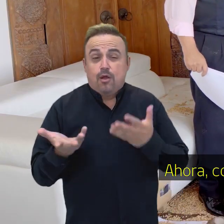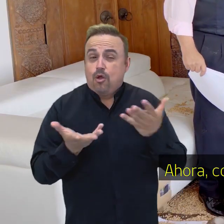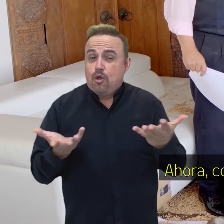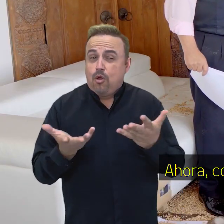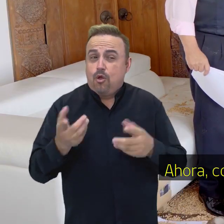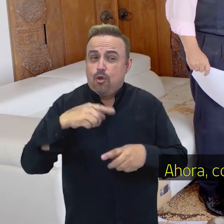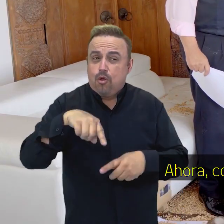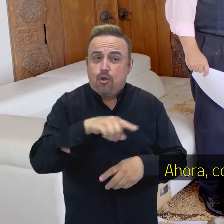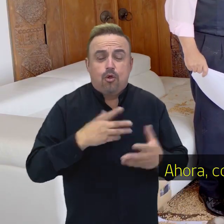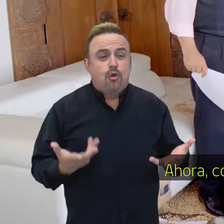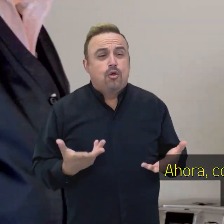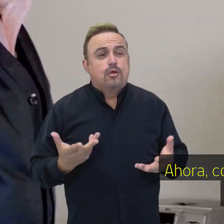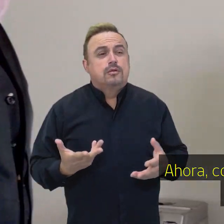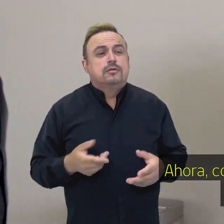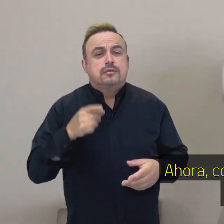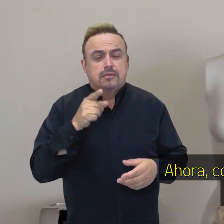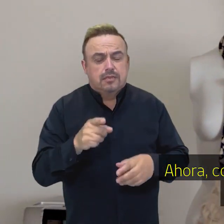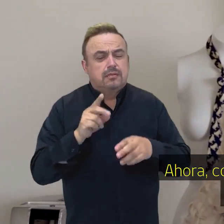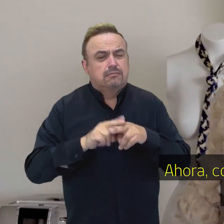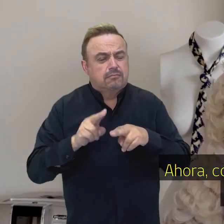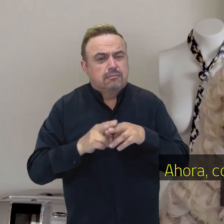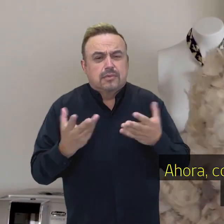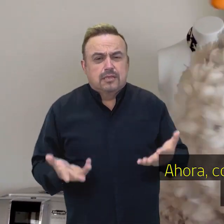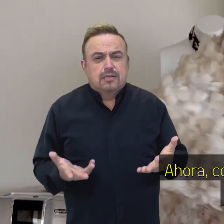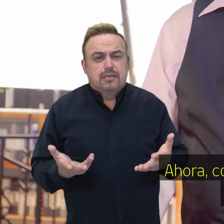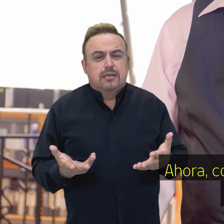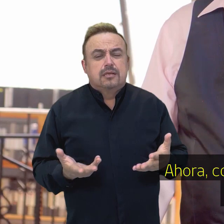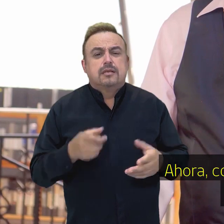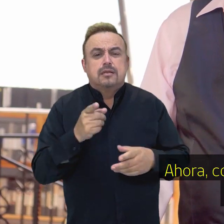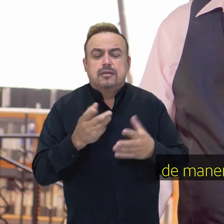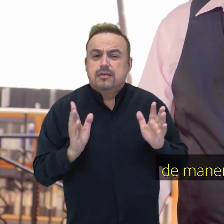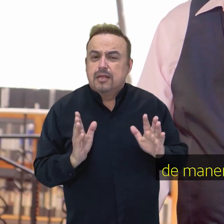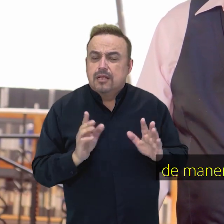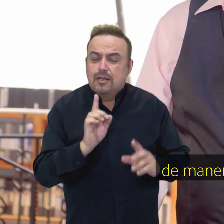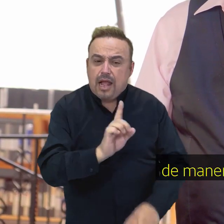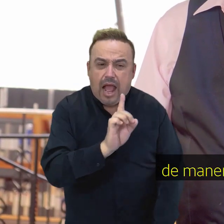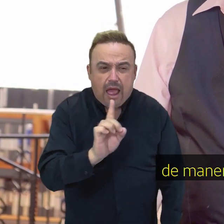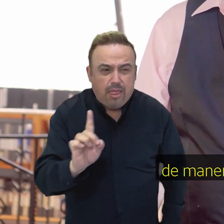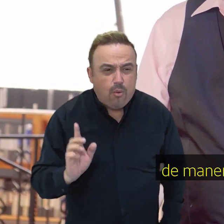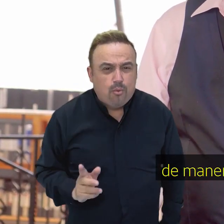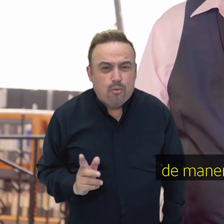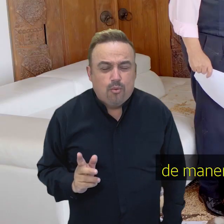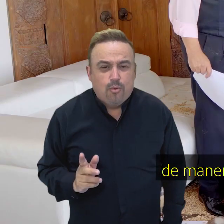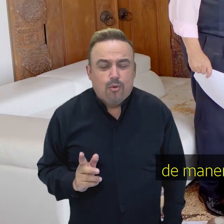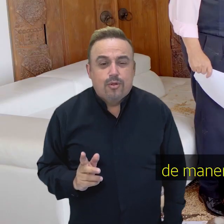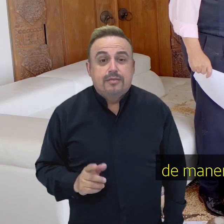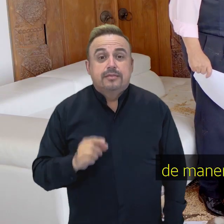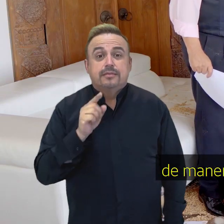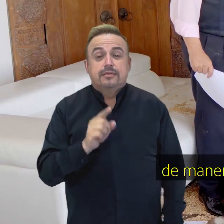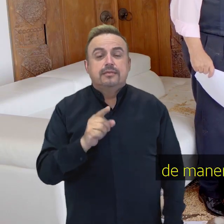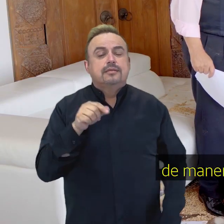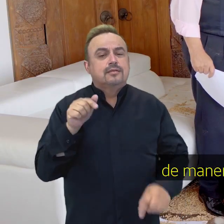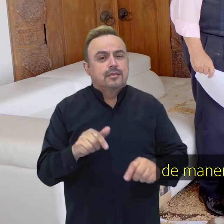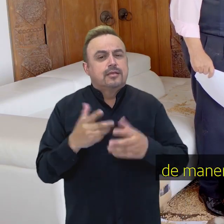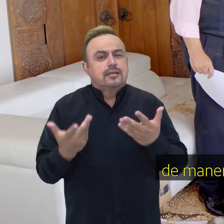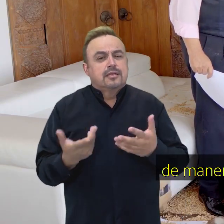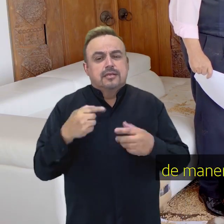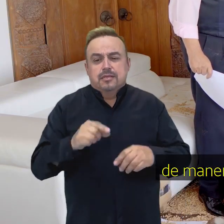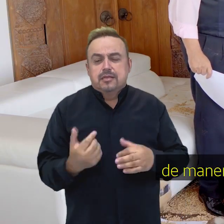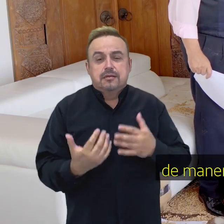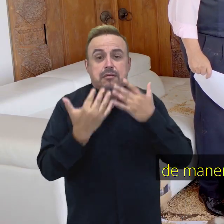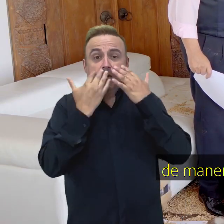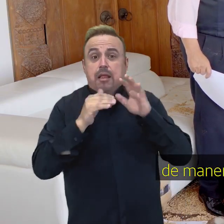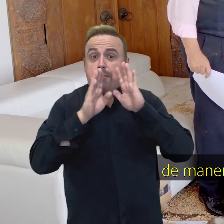cómo jicogas, amigos. Sella y jubencanga. Jucuelca, de manera que el cabo no se vaya. Y ahora